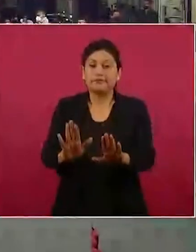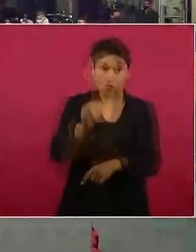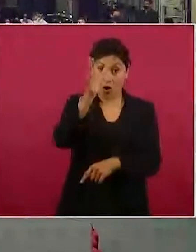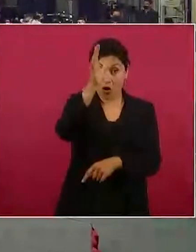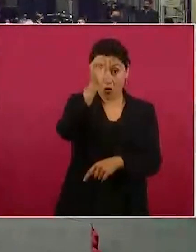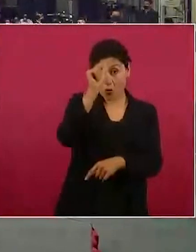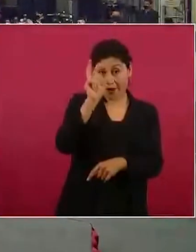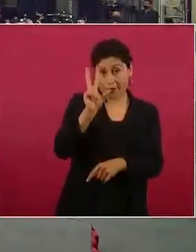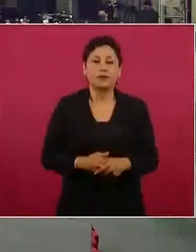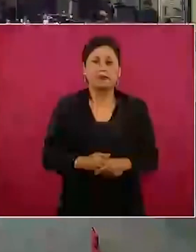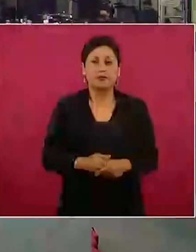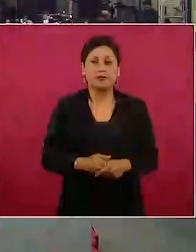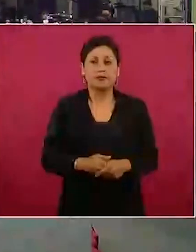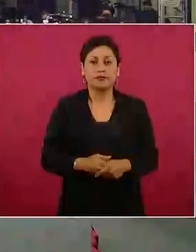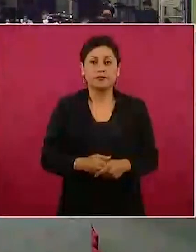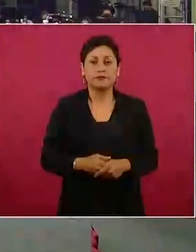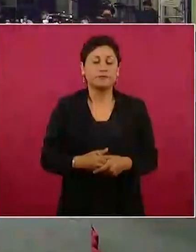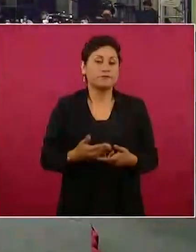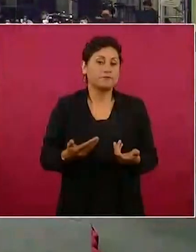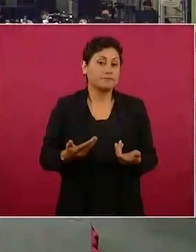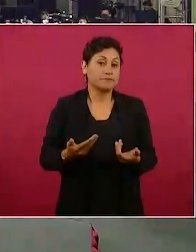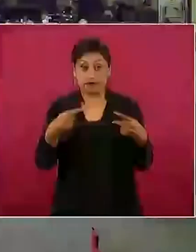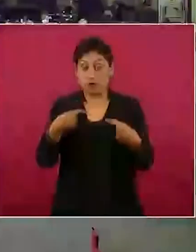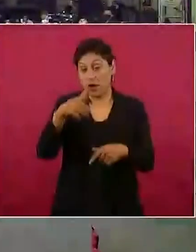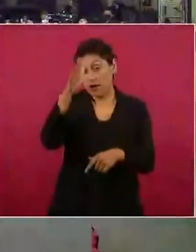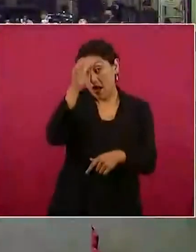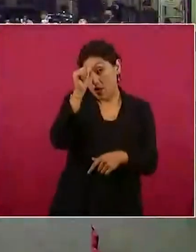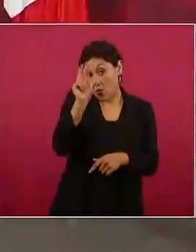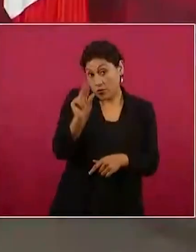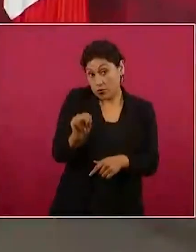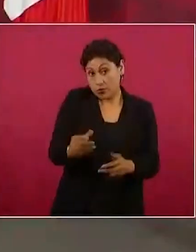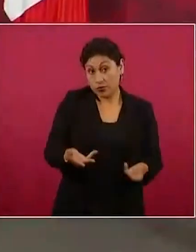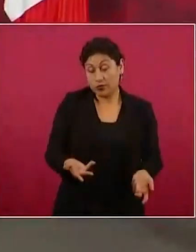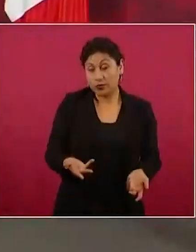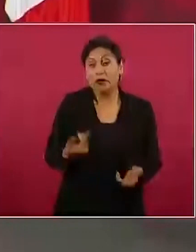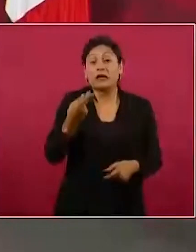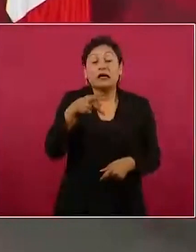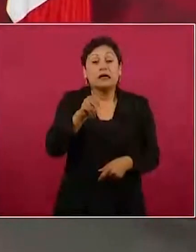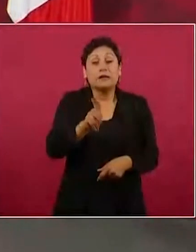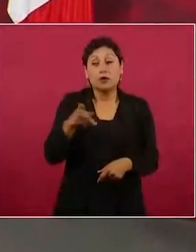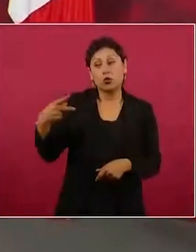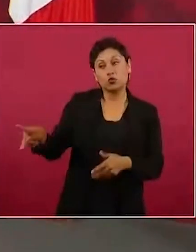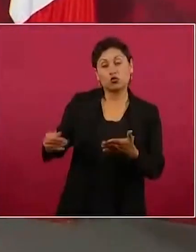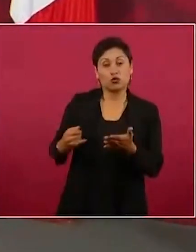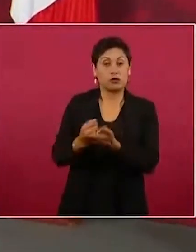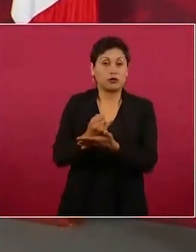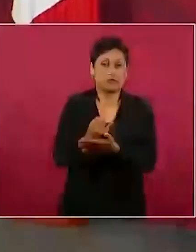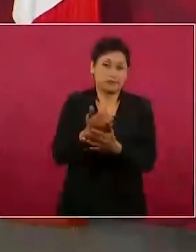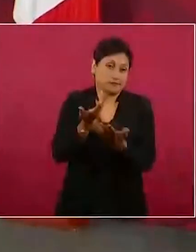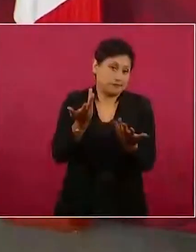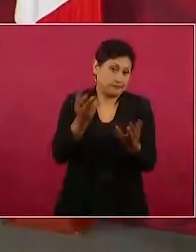parecen, como seguramente a muchos otros, pero tenemos que respetar